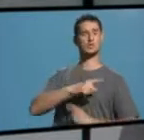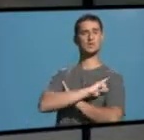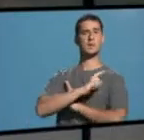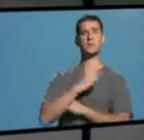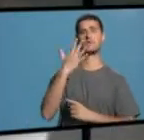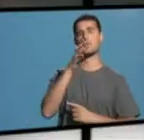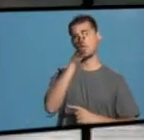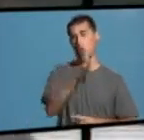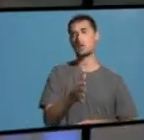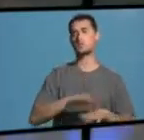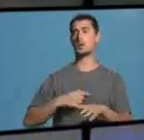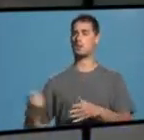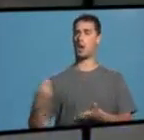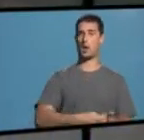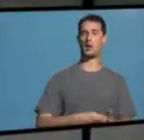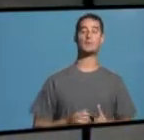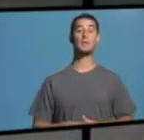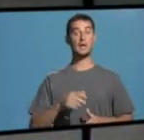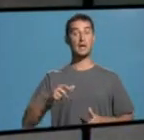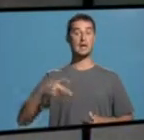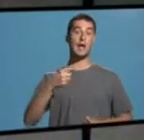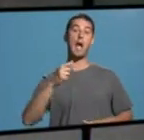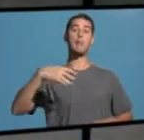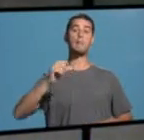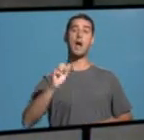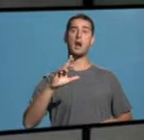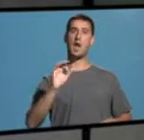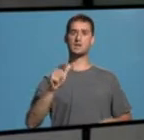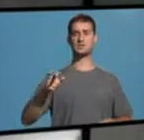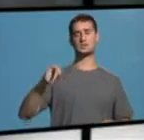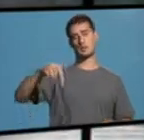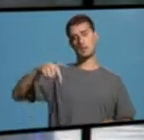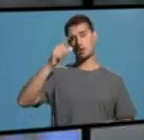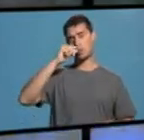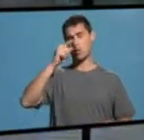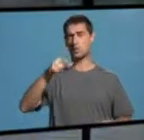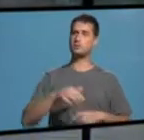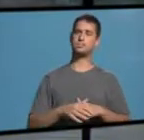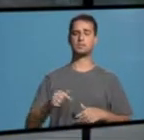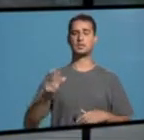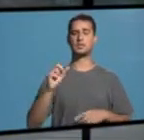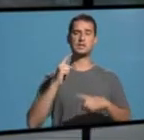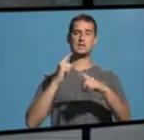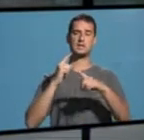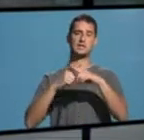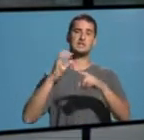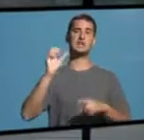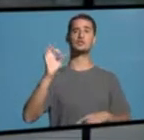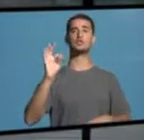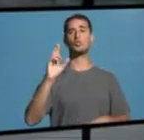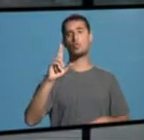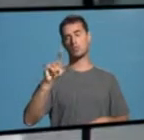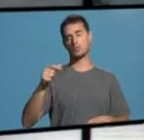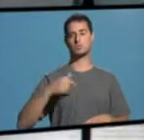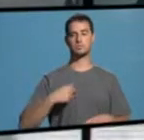da parcela. No caso do polígono das Gándaras, a solución para atraer empresas non pasa, segundo o presidente provincial, porque Xestur venda por baixo do prezo do custe da